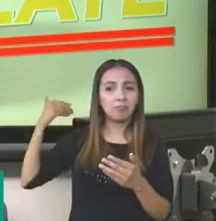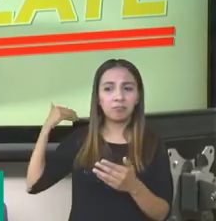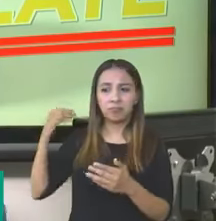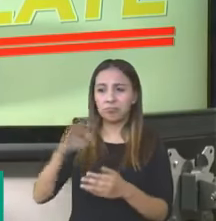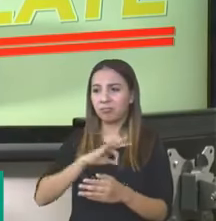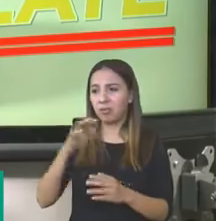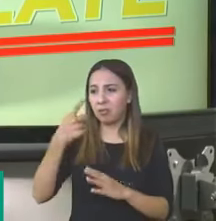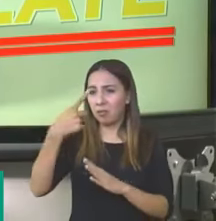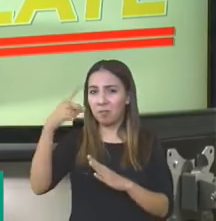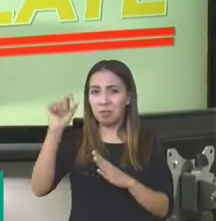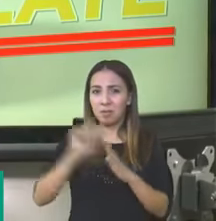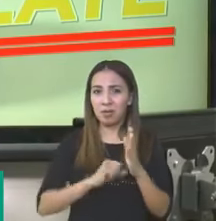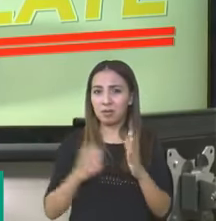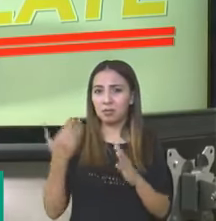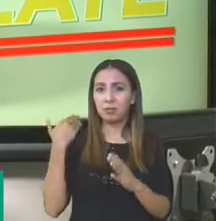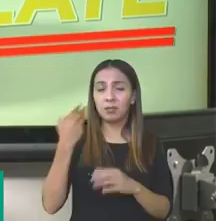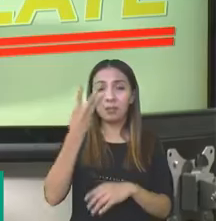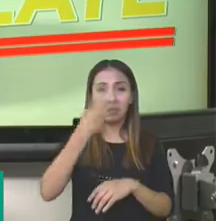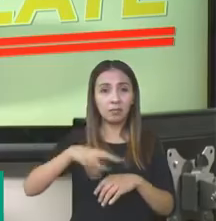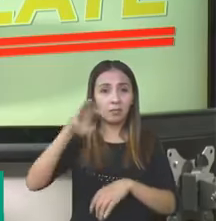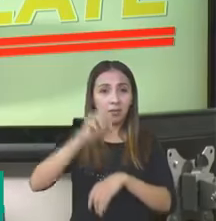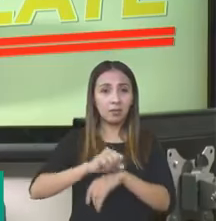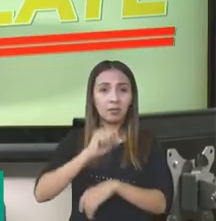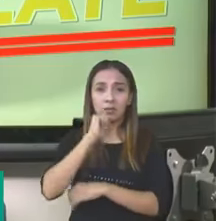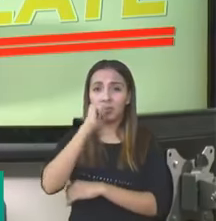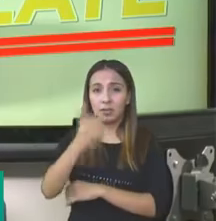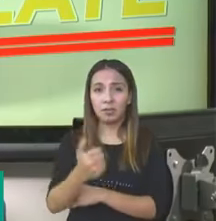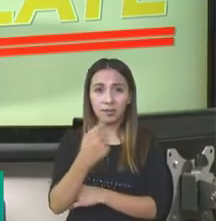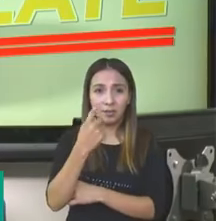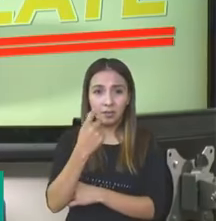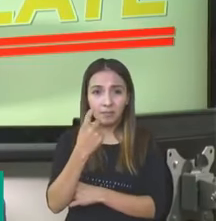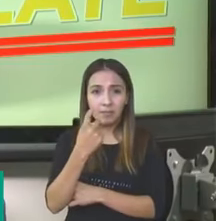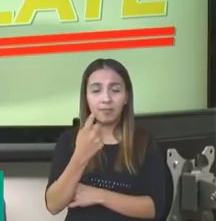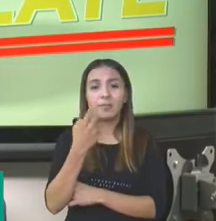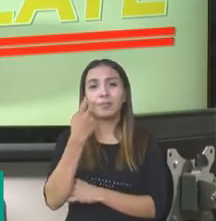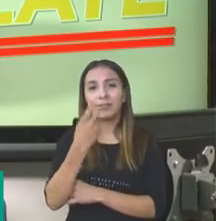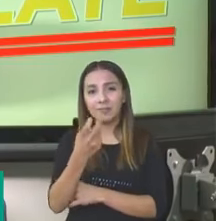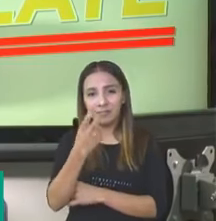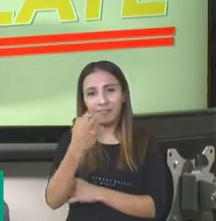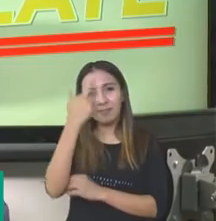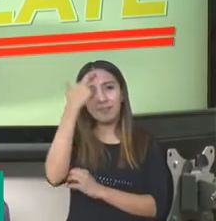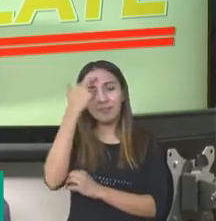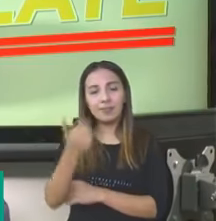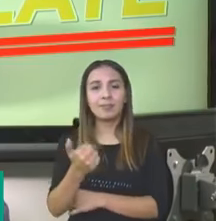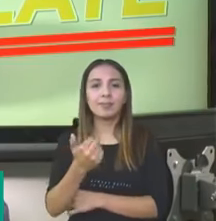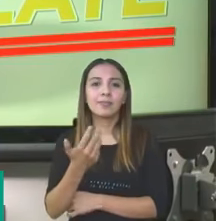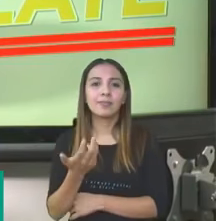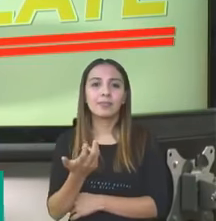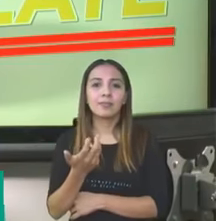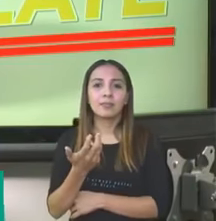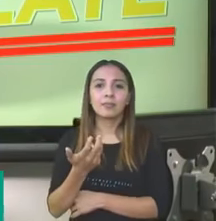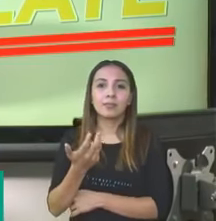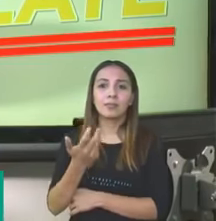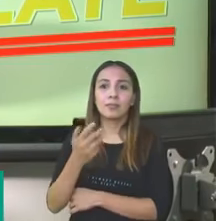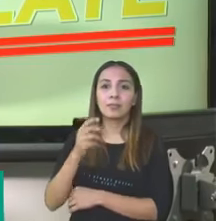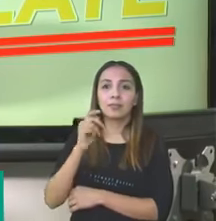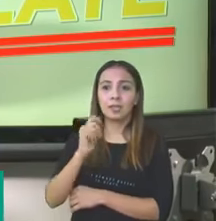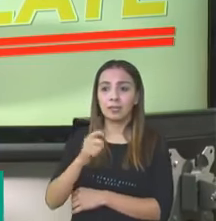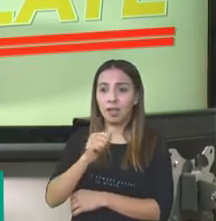mes tuvimos como 3 semanas sin agua. Y esto es a causa de que la pila que tenemos en la